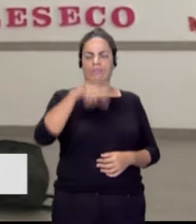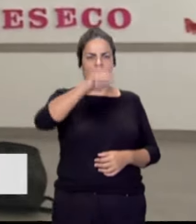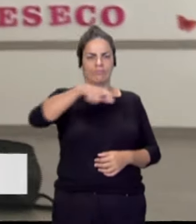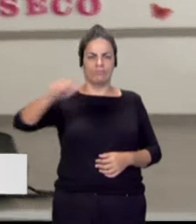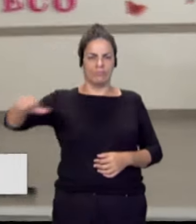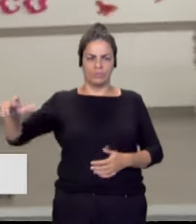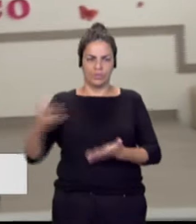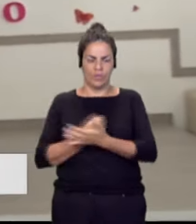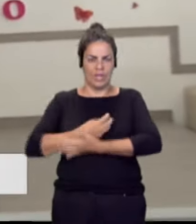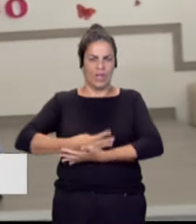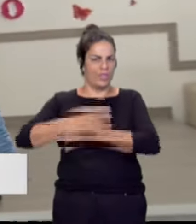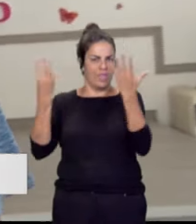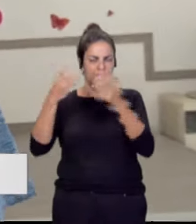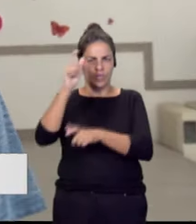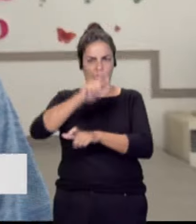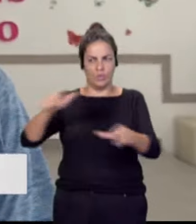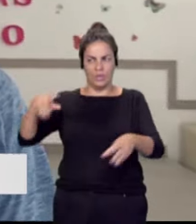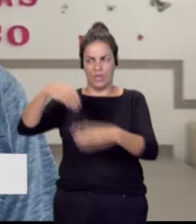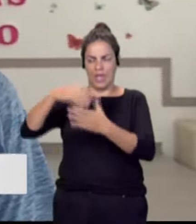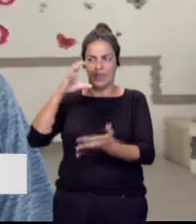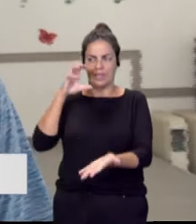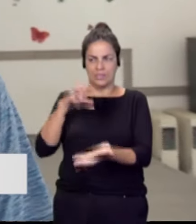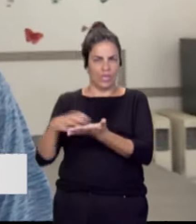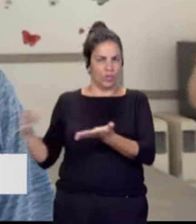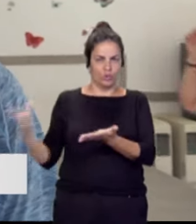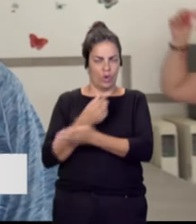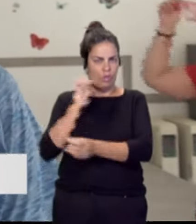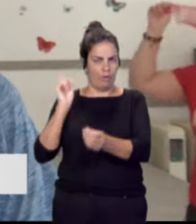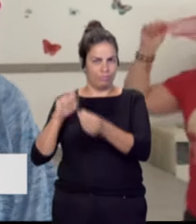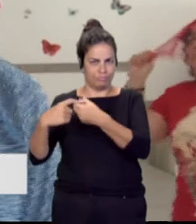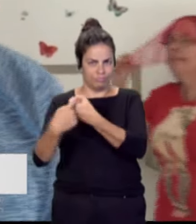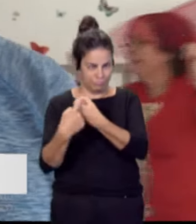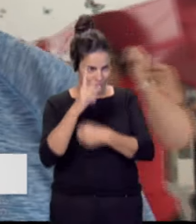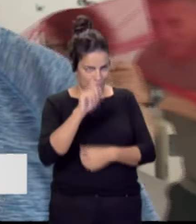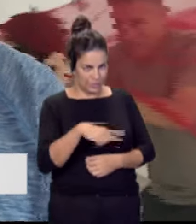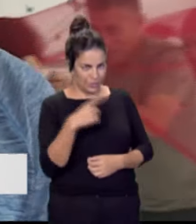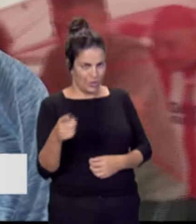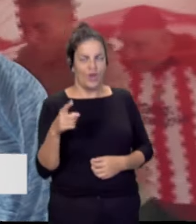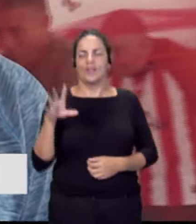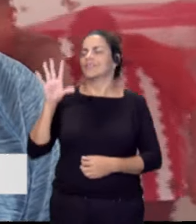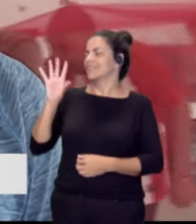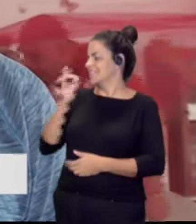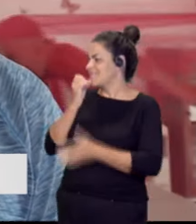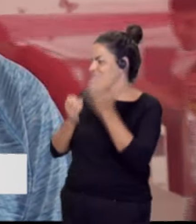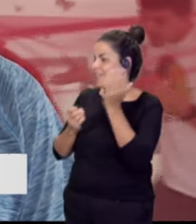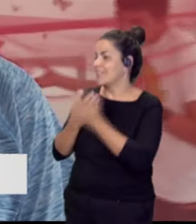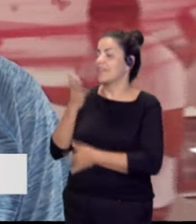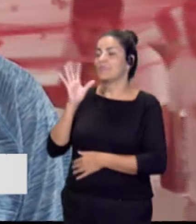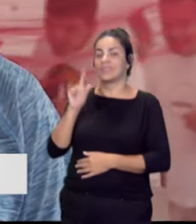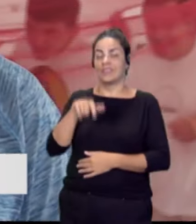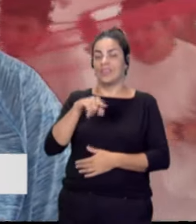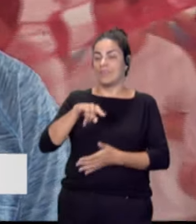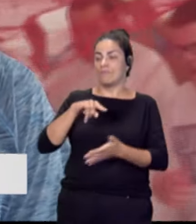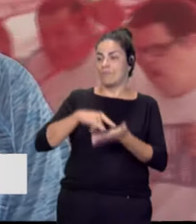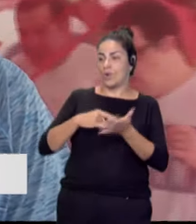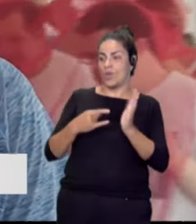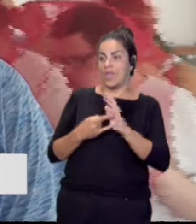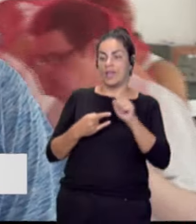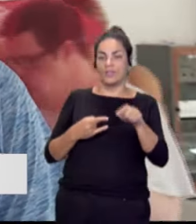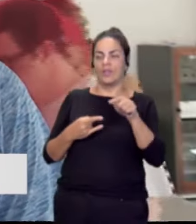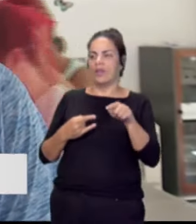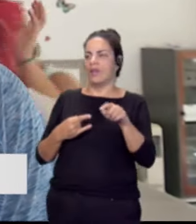las 18 personas que forman parte del centro ocupacional, ¿verdad? Sí, buenos días. La verdad que sí, que en este proyecto hemos